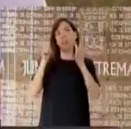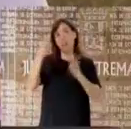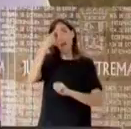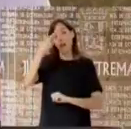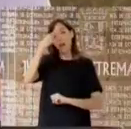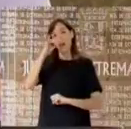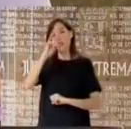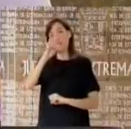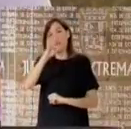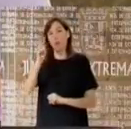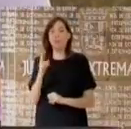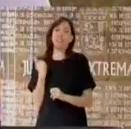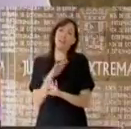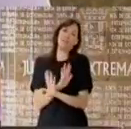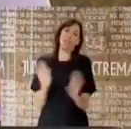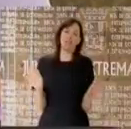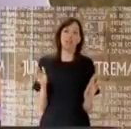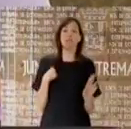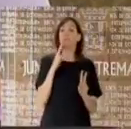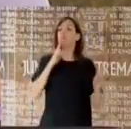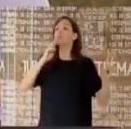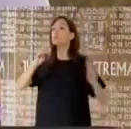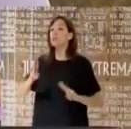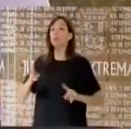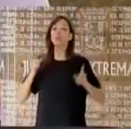está. Contestaremos si nosotros solo